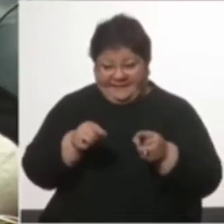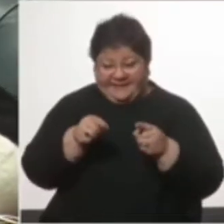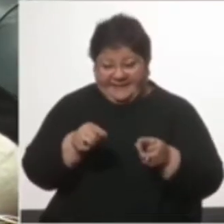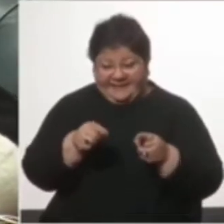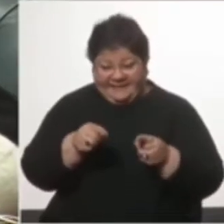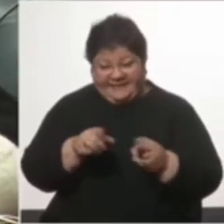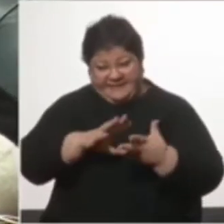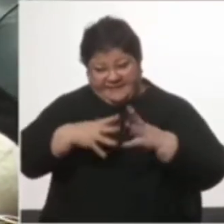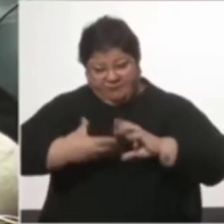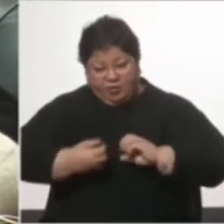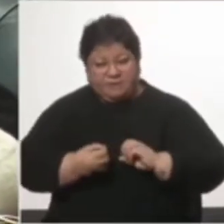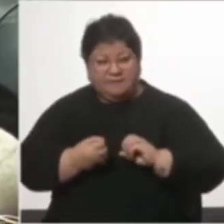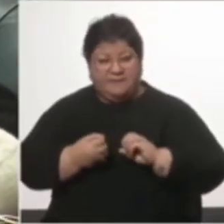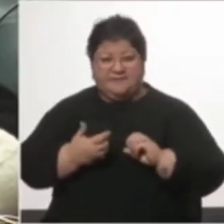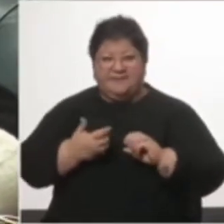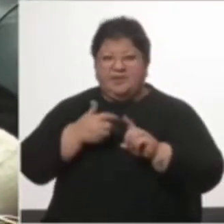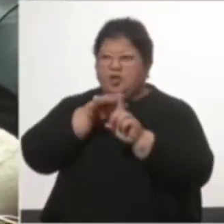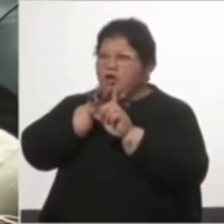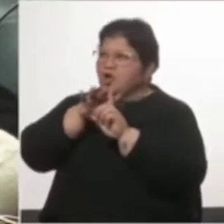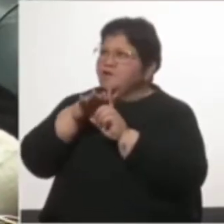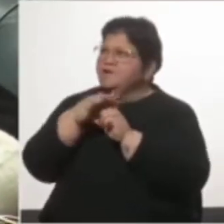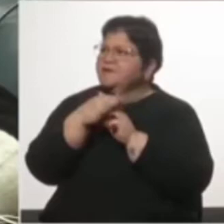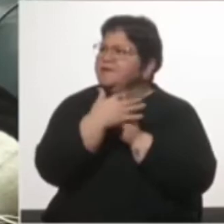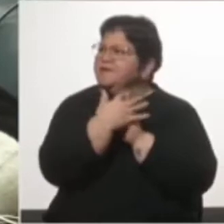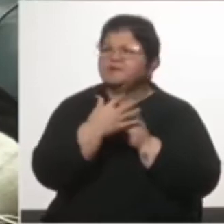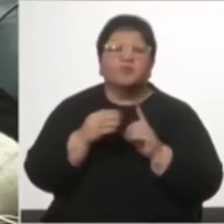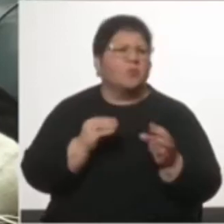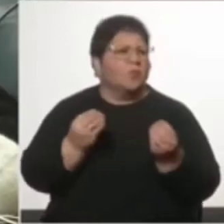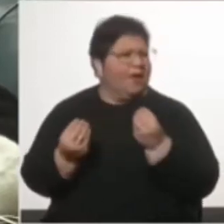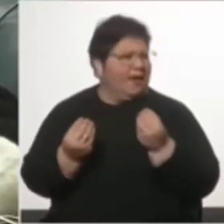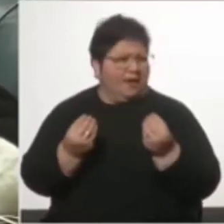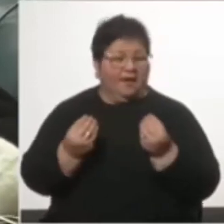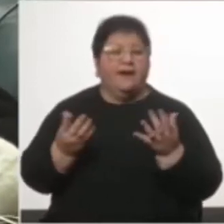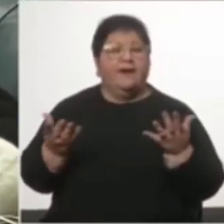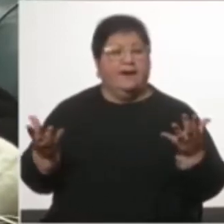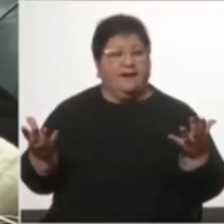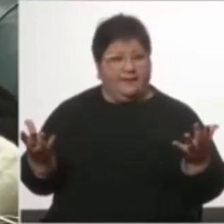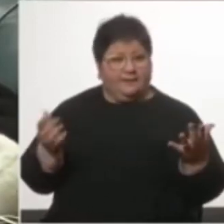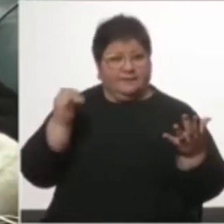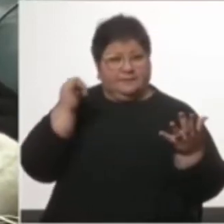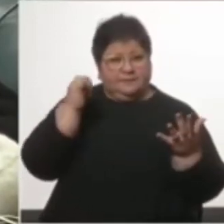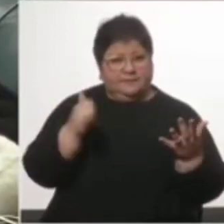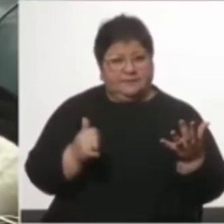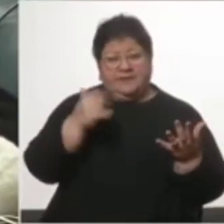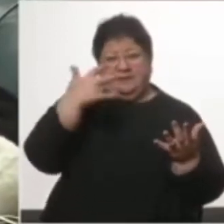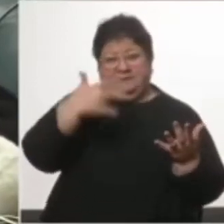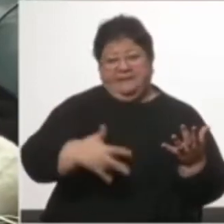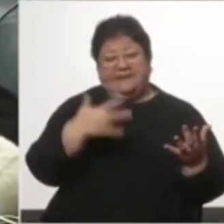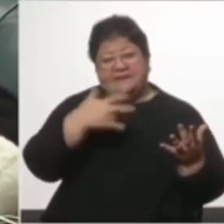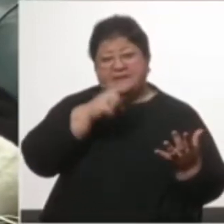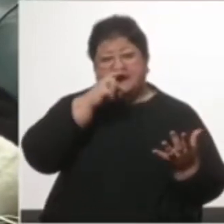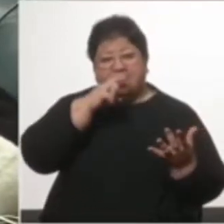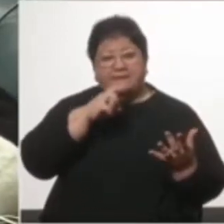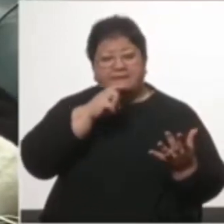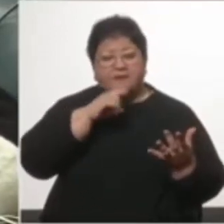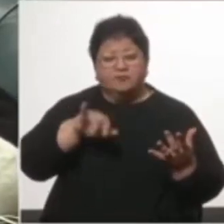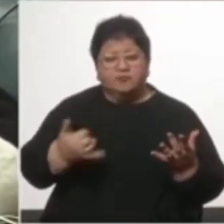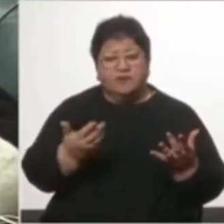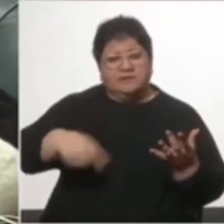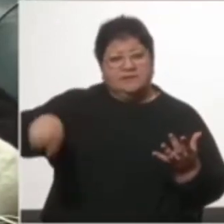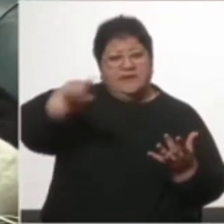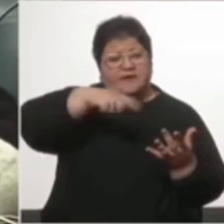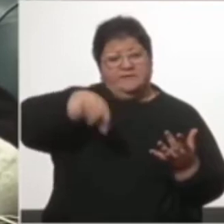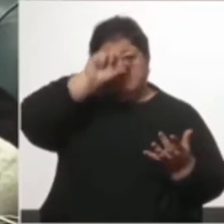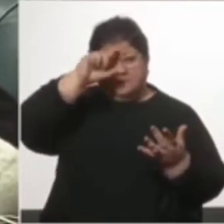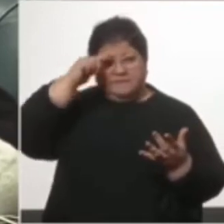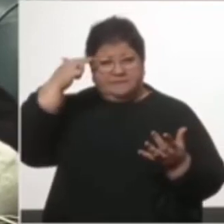en contexto, que yo comparto totalmente, tenemos que el 13 de marzo, bueno, como todo el mundo sabe, el señor presidente